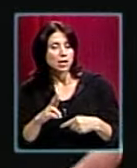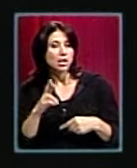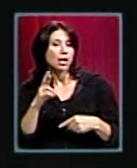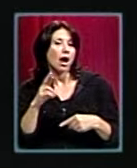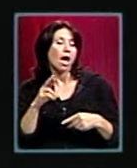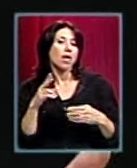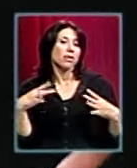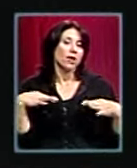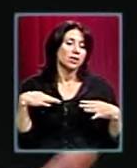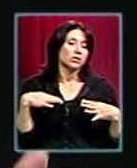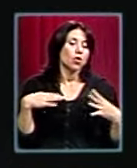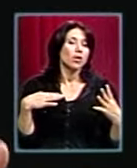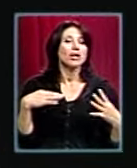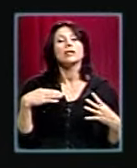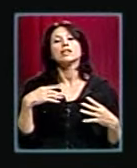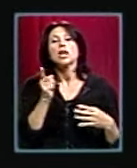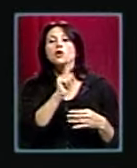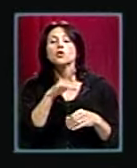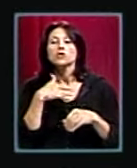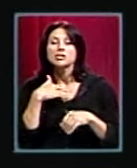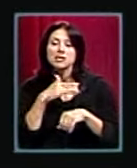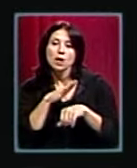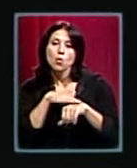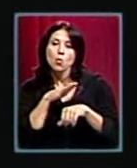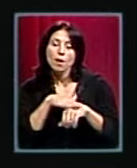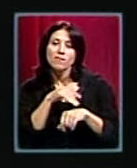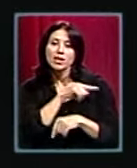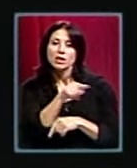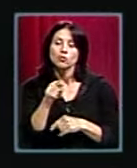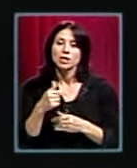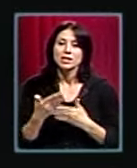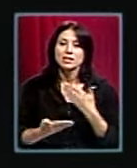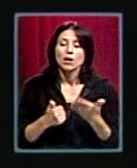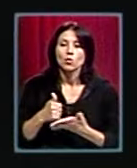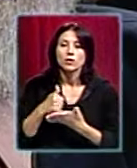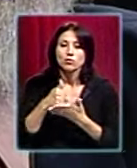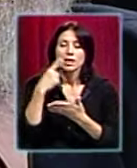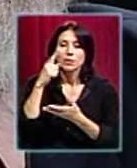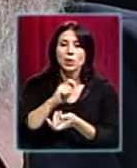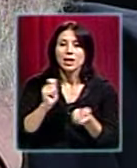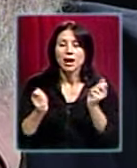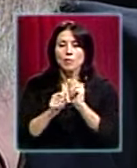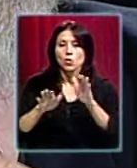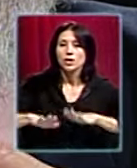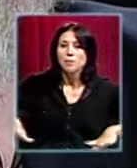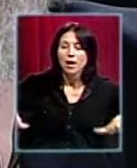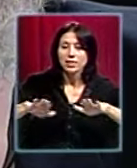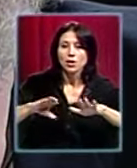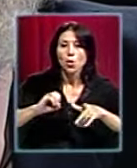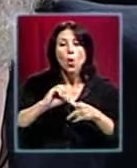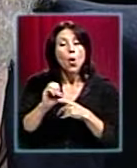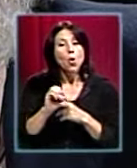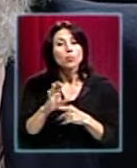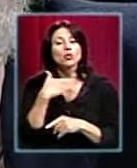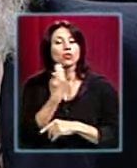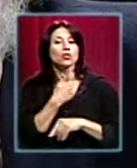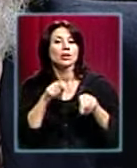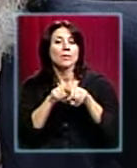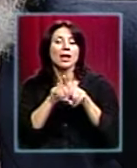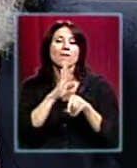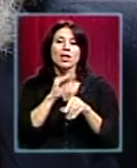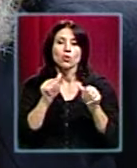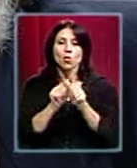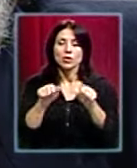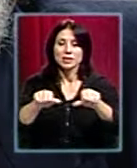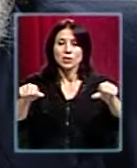Rica de vacaciones sin sentirse culpable de que está contribuyendo al cambio climático, ¿verdad? O hemos estado hablando con el sector bananero para